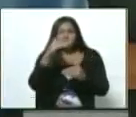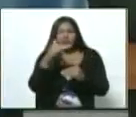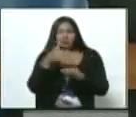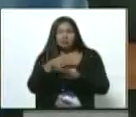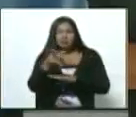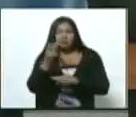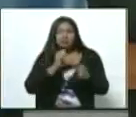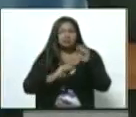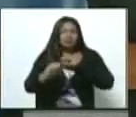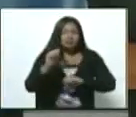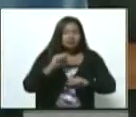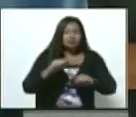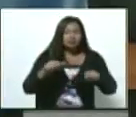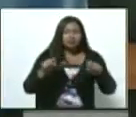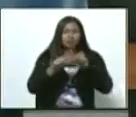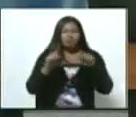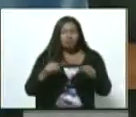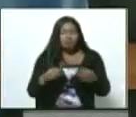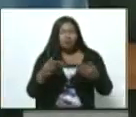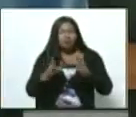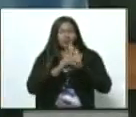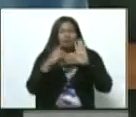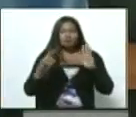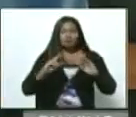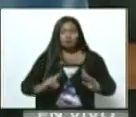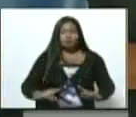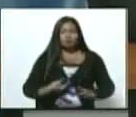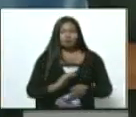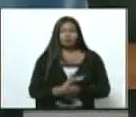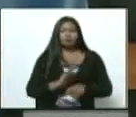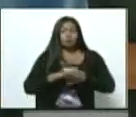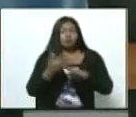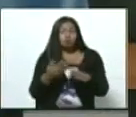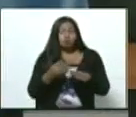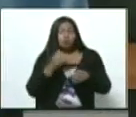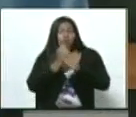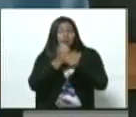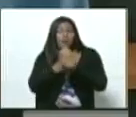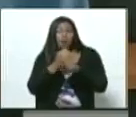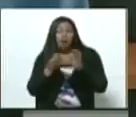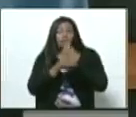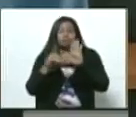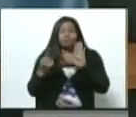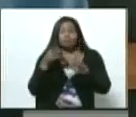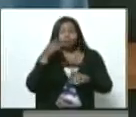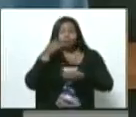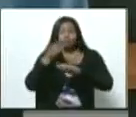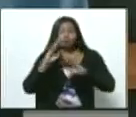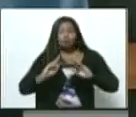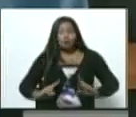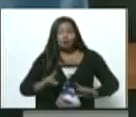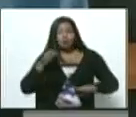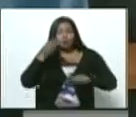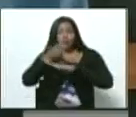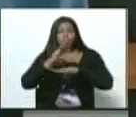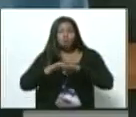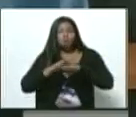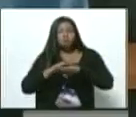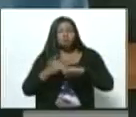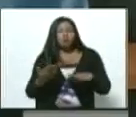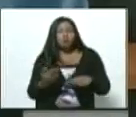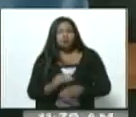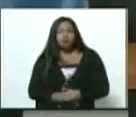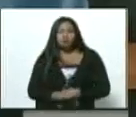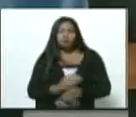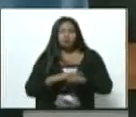esa defensa a los derechos humanos, porque esto es un trabajo en pro de los derechos humanos. ¿Por qué? Bueno, porque el